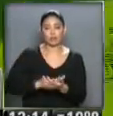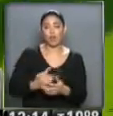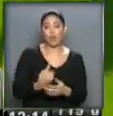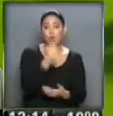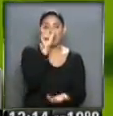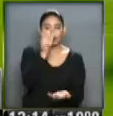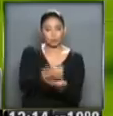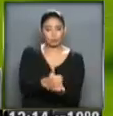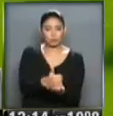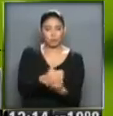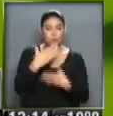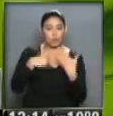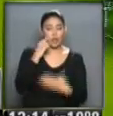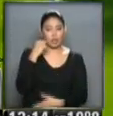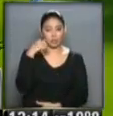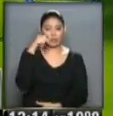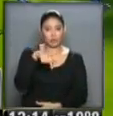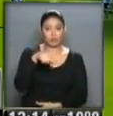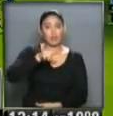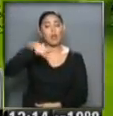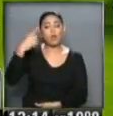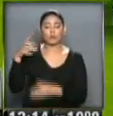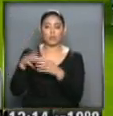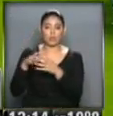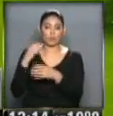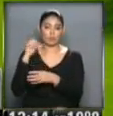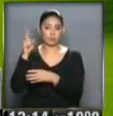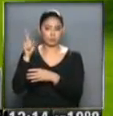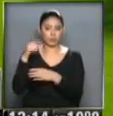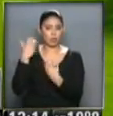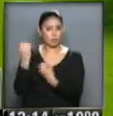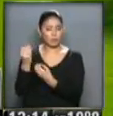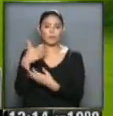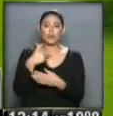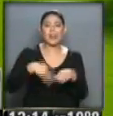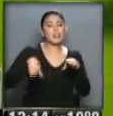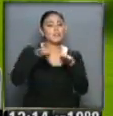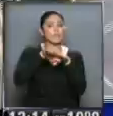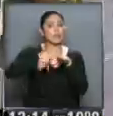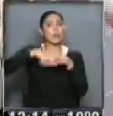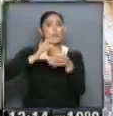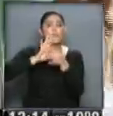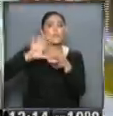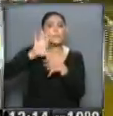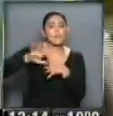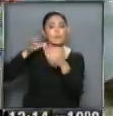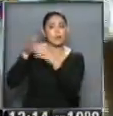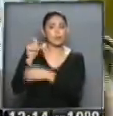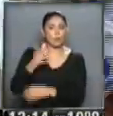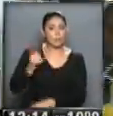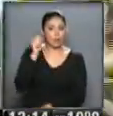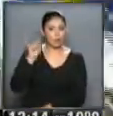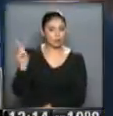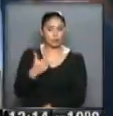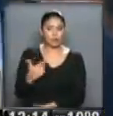jugador como Basanta que juega en el Monterrey, que puede ser muy bueno, pero no está al nivel de los mejores de Europa. Ni hablar,